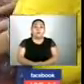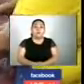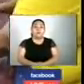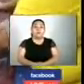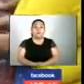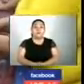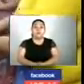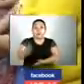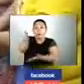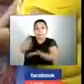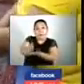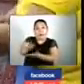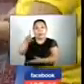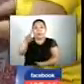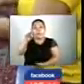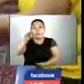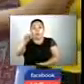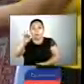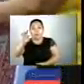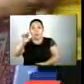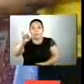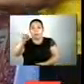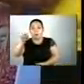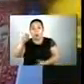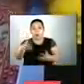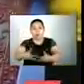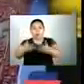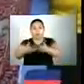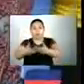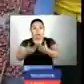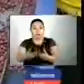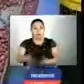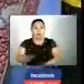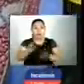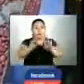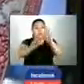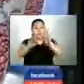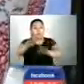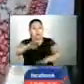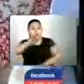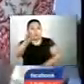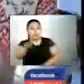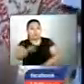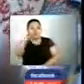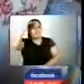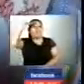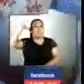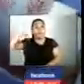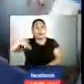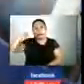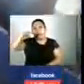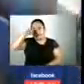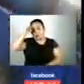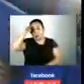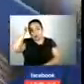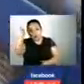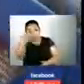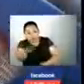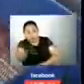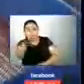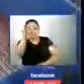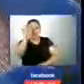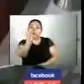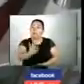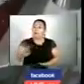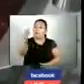Don Frijol, una compañía compuesta por un 73% de mano de obra femenina, ha sido seleccionada como la marca